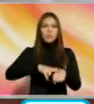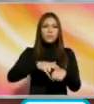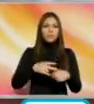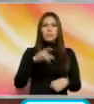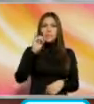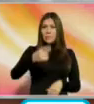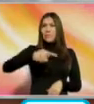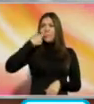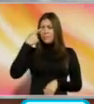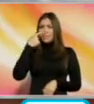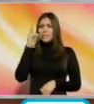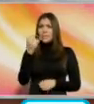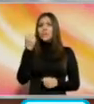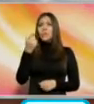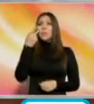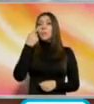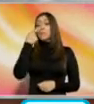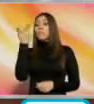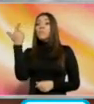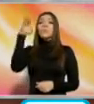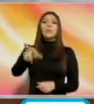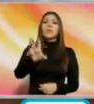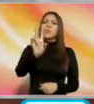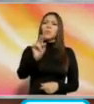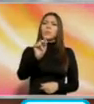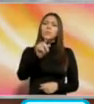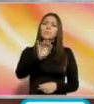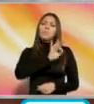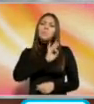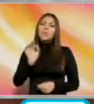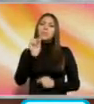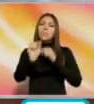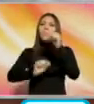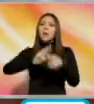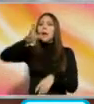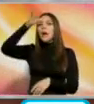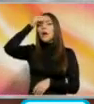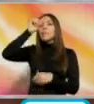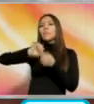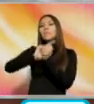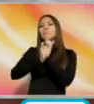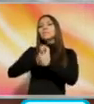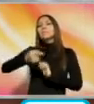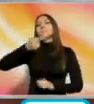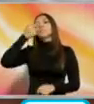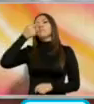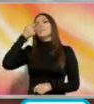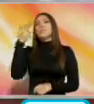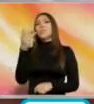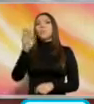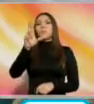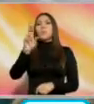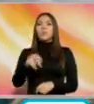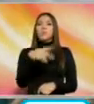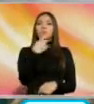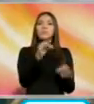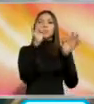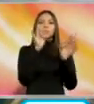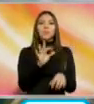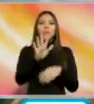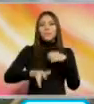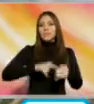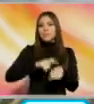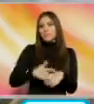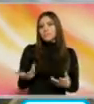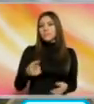penetrante, pero no es desagradable. No, nada desagradable. Exacto. Aprendes a quererlo, como que te gusta. Huele a hurón. Exacto, es que huele a hurón. Tú puedes